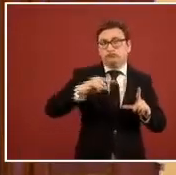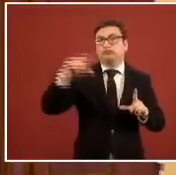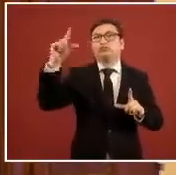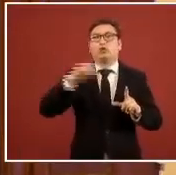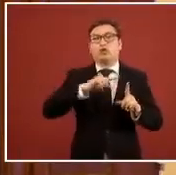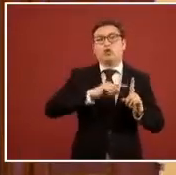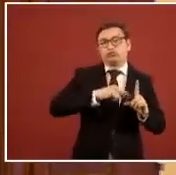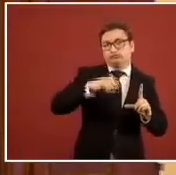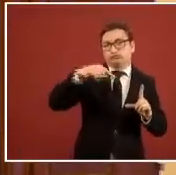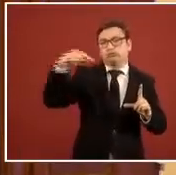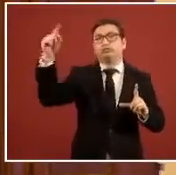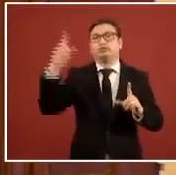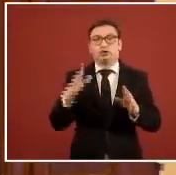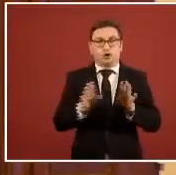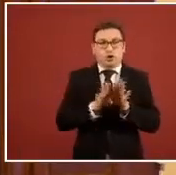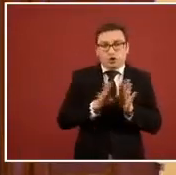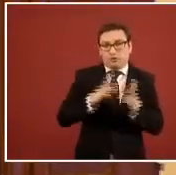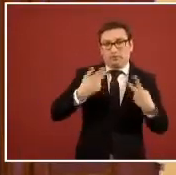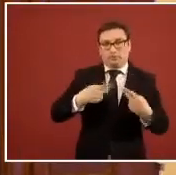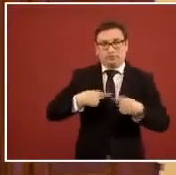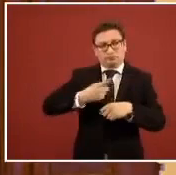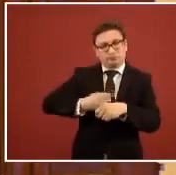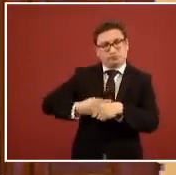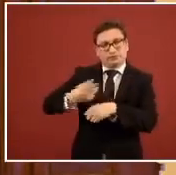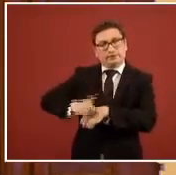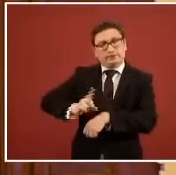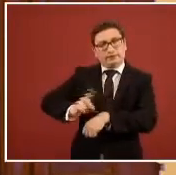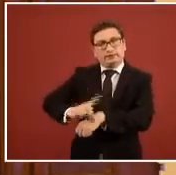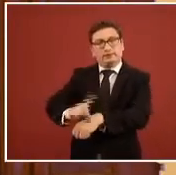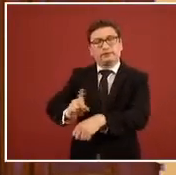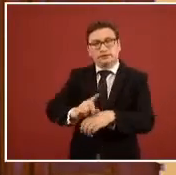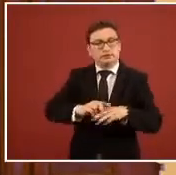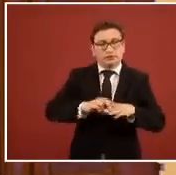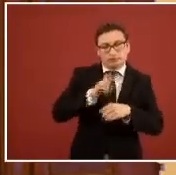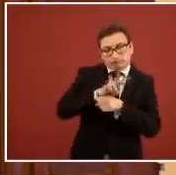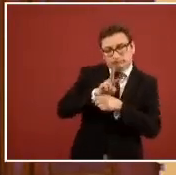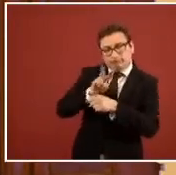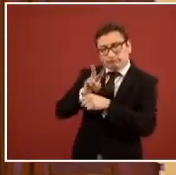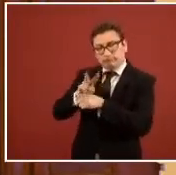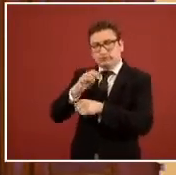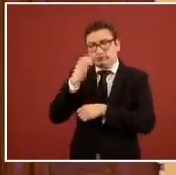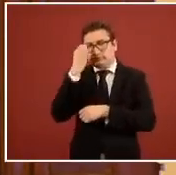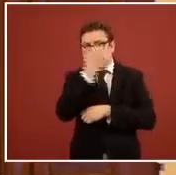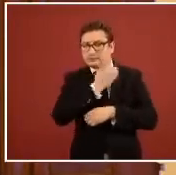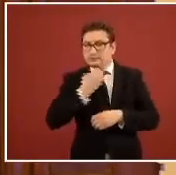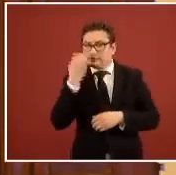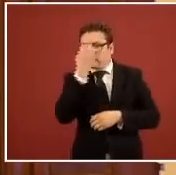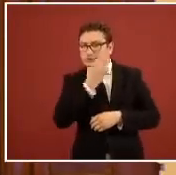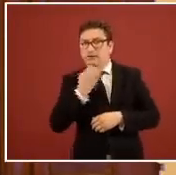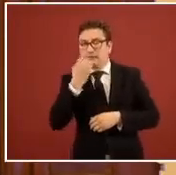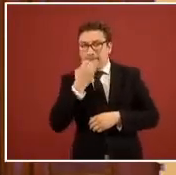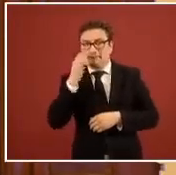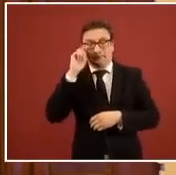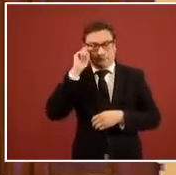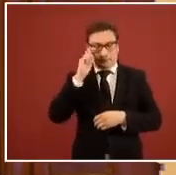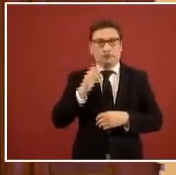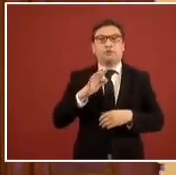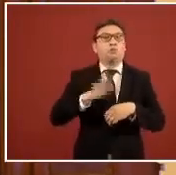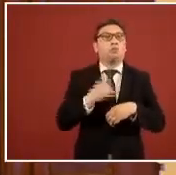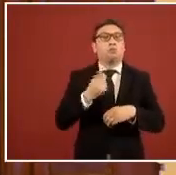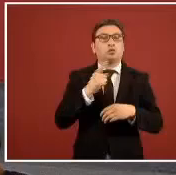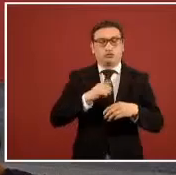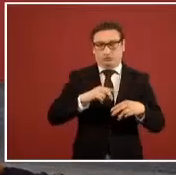que están día con día enfermando, y utilizar esta información para ver si en su momento vamos a observar si